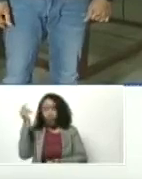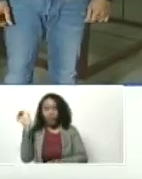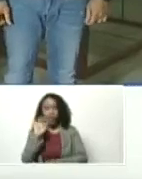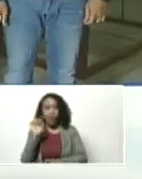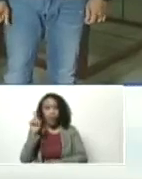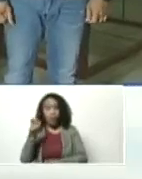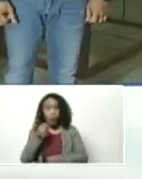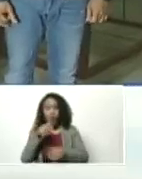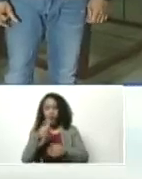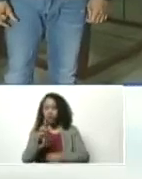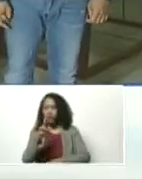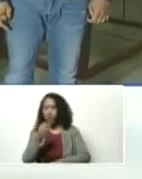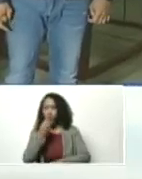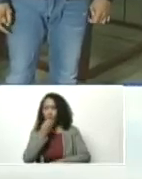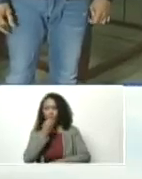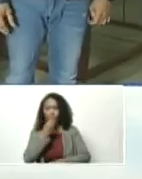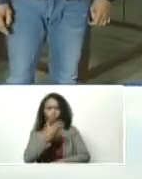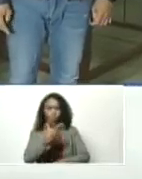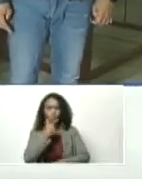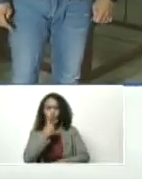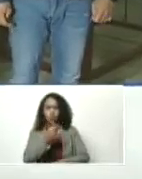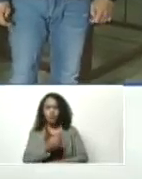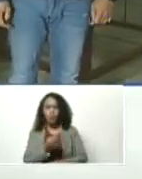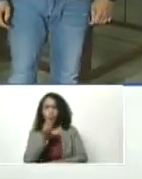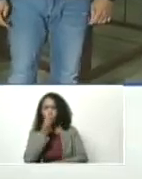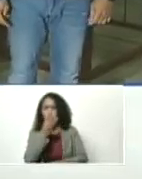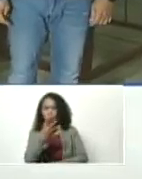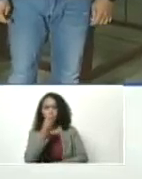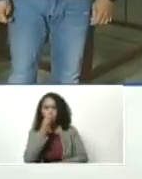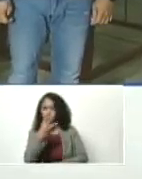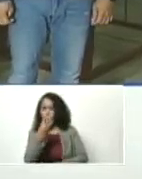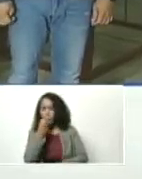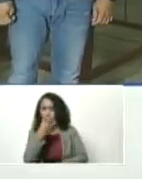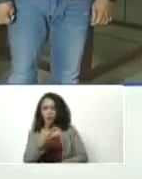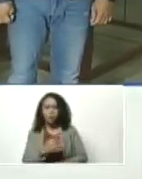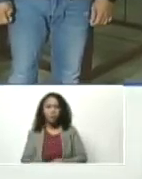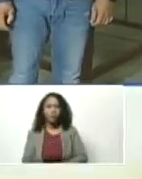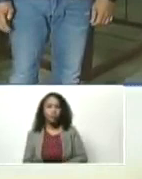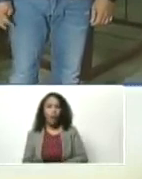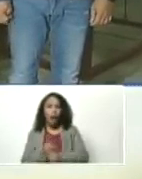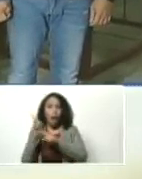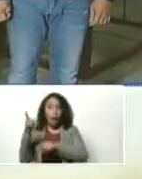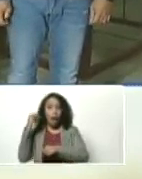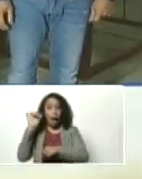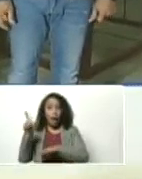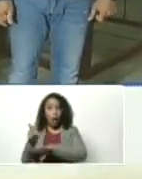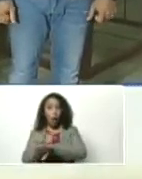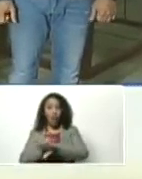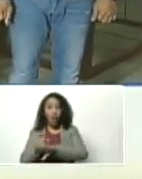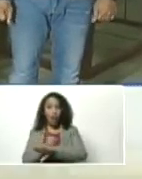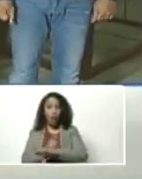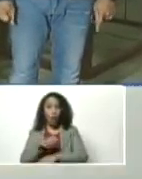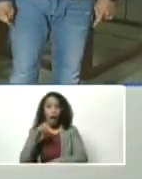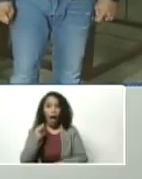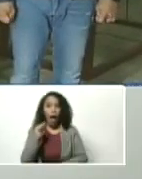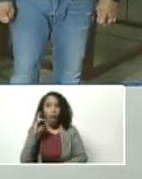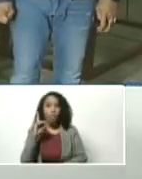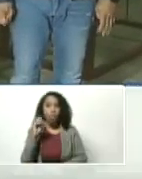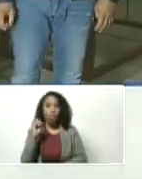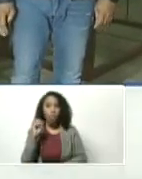belleza toda esa zona. Una belleza. Allá tenemos al gobernador Adolfo